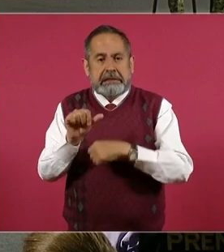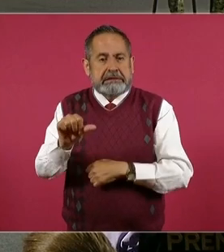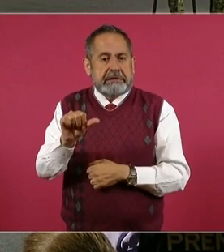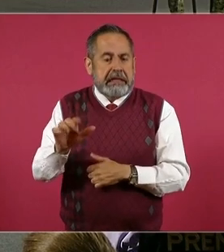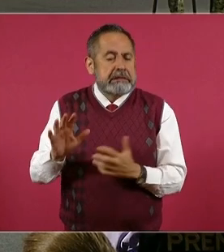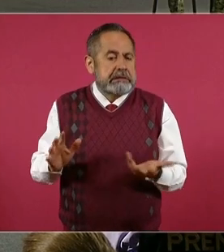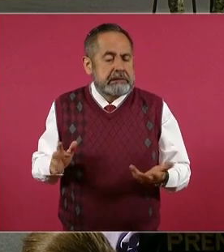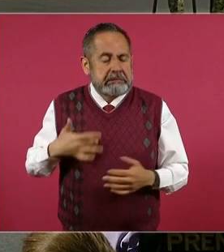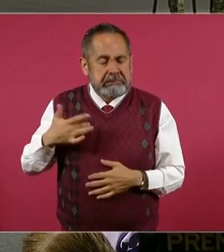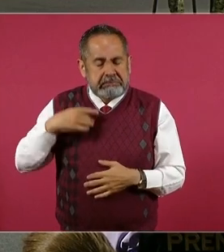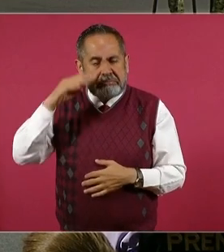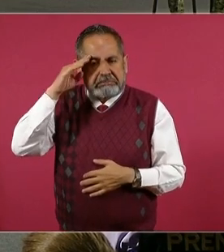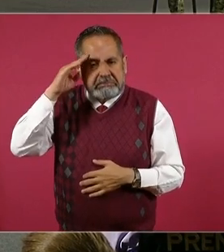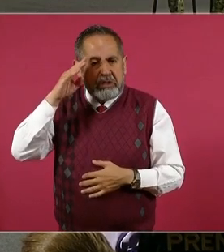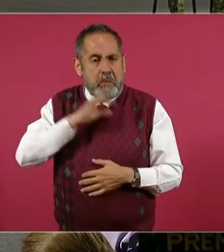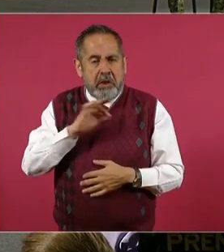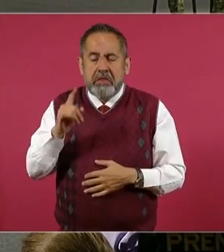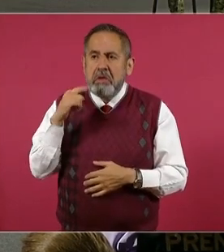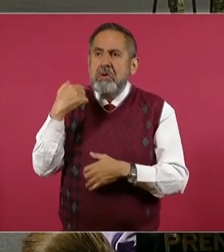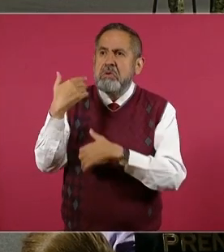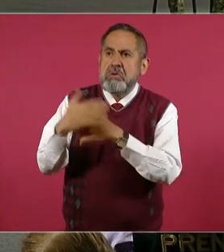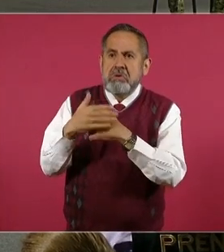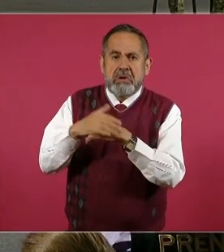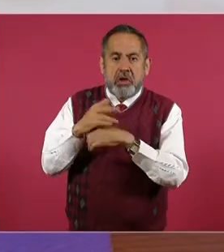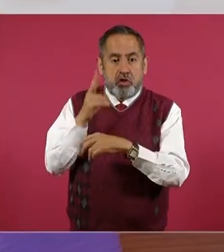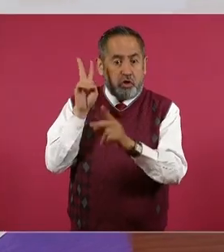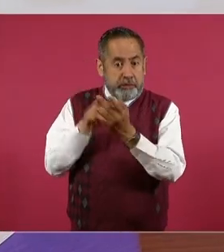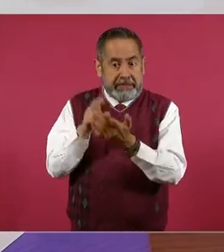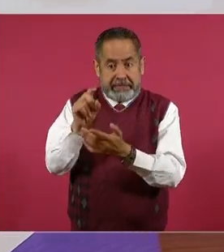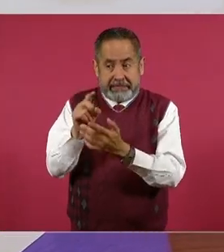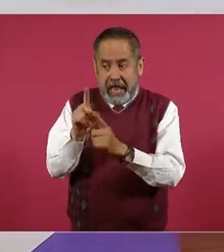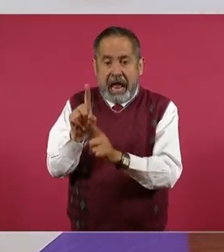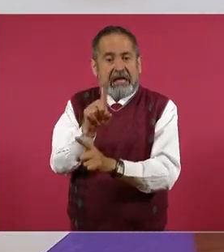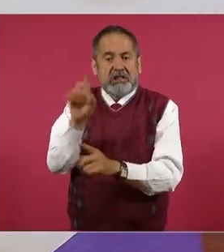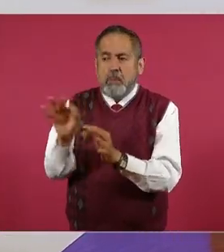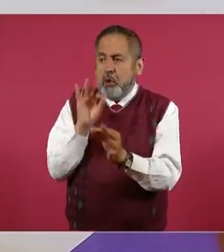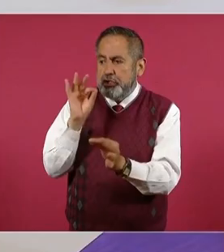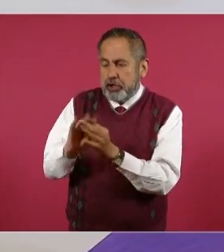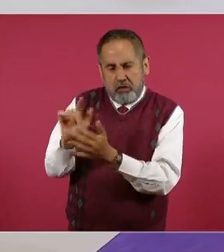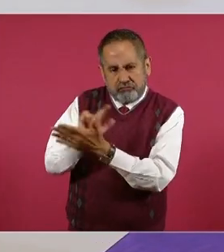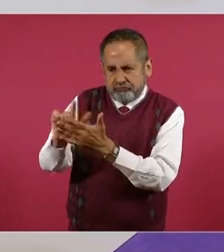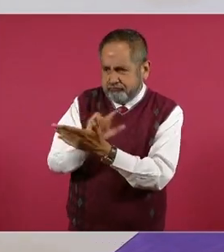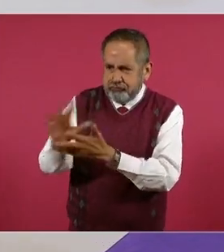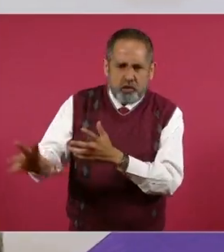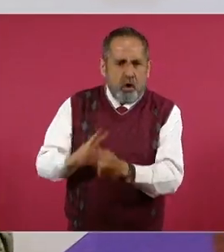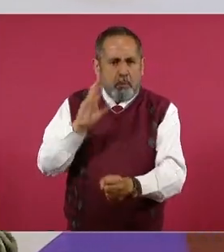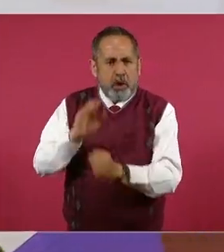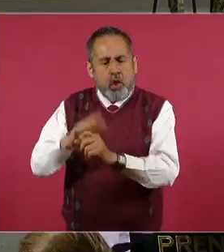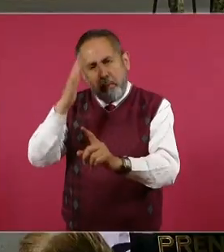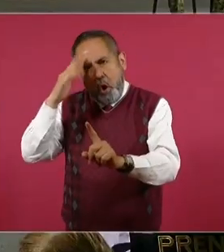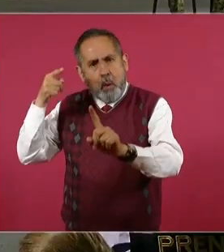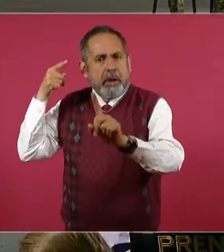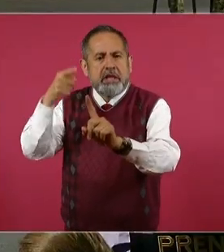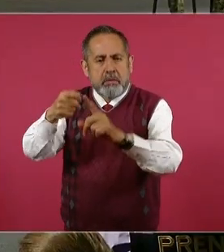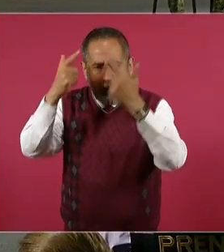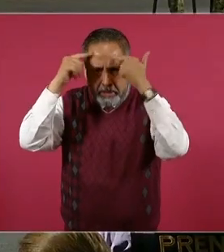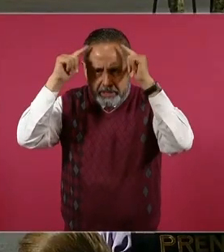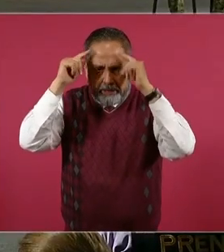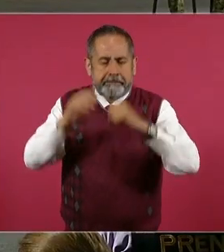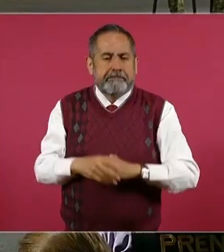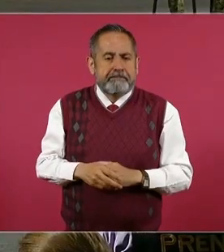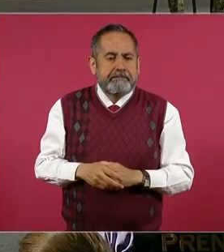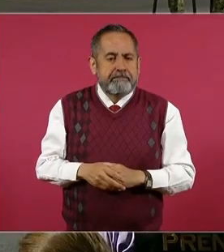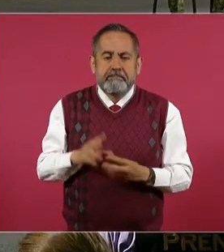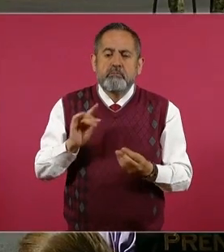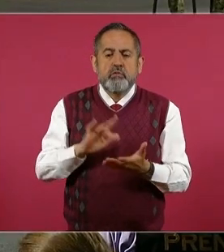estamos estimando que lograremos el 100%, que es uno de los objetivos a nivel marina. Muchas gracias. A